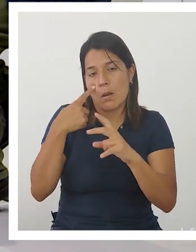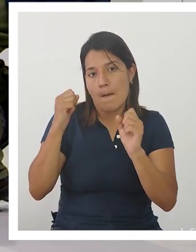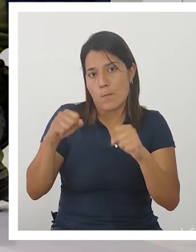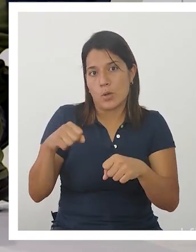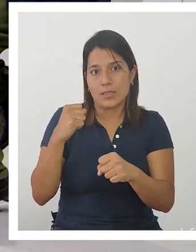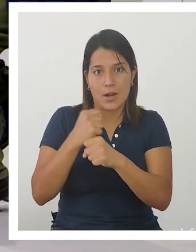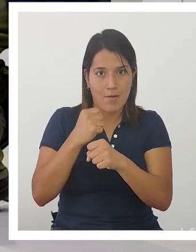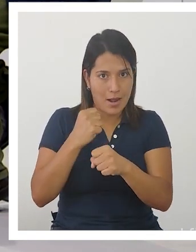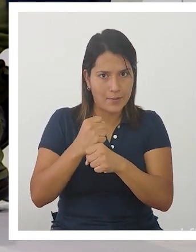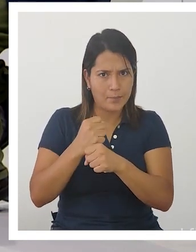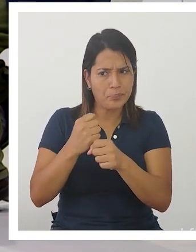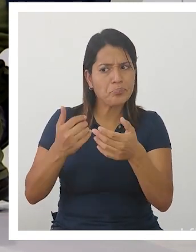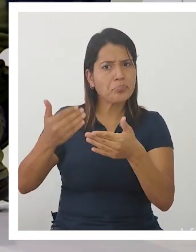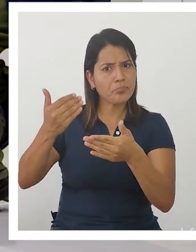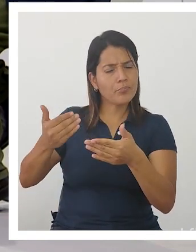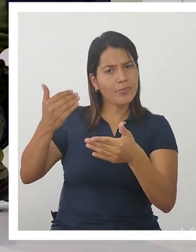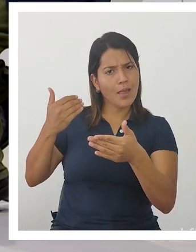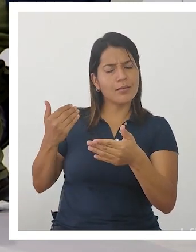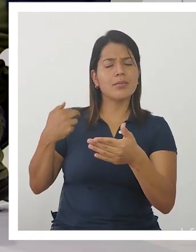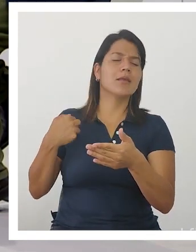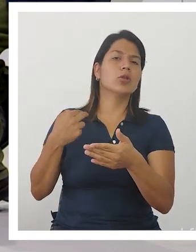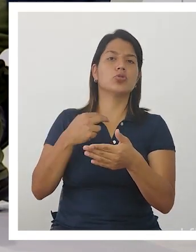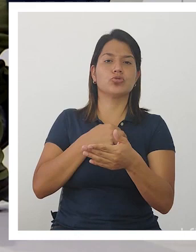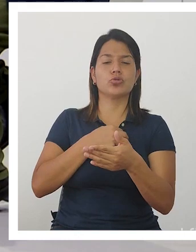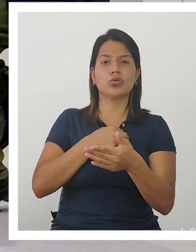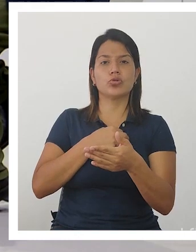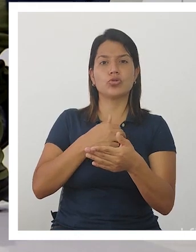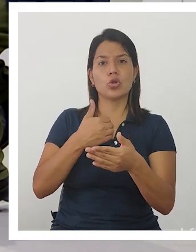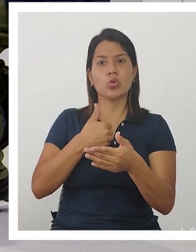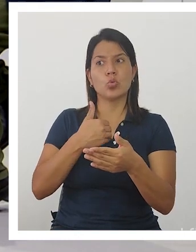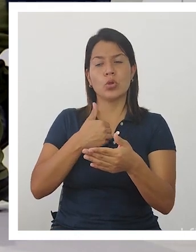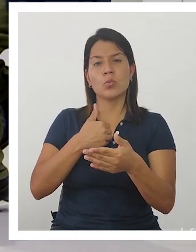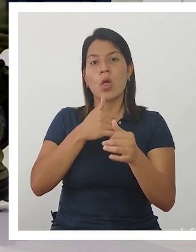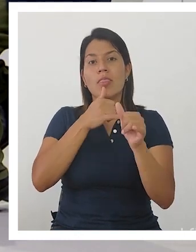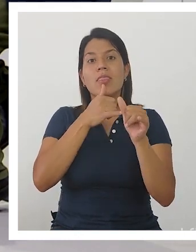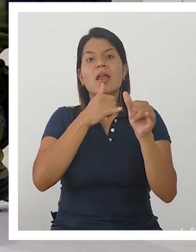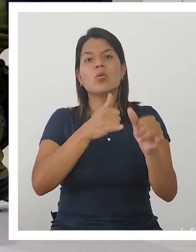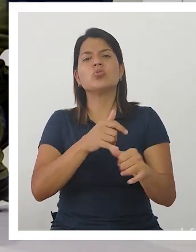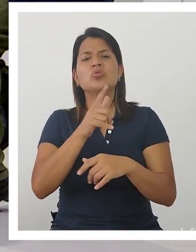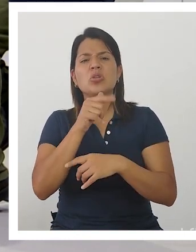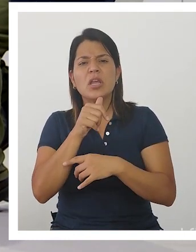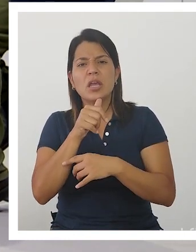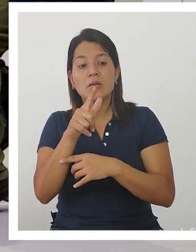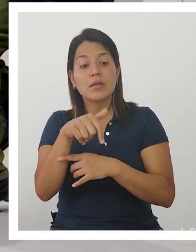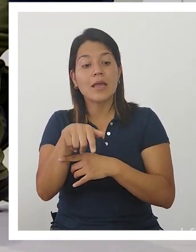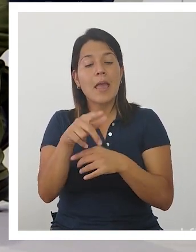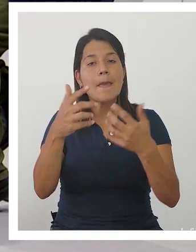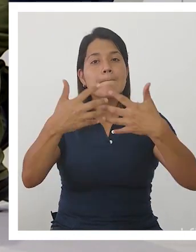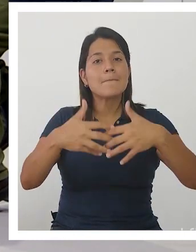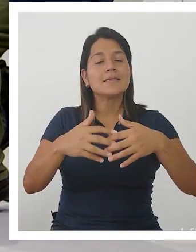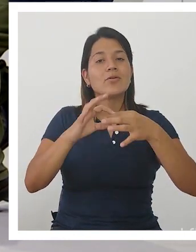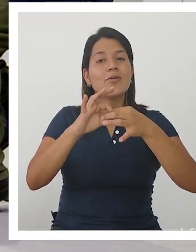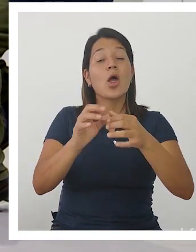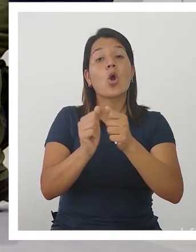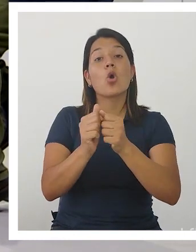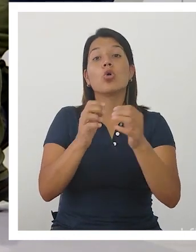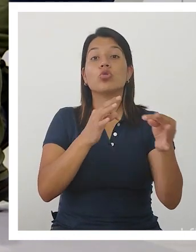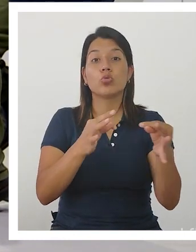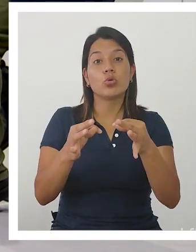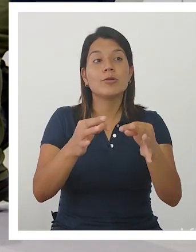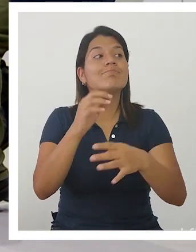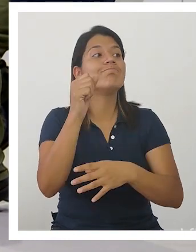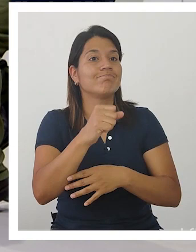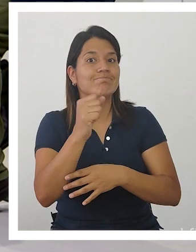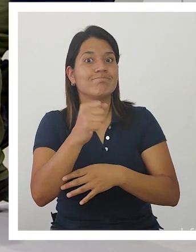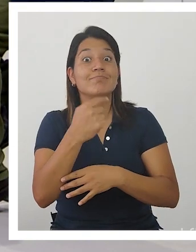Meses atrás tuvimos las denuncias del sector turismo, ¿verdad? Que decían que esa